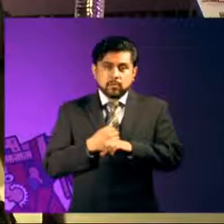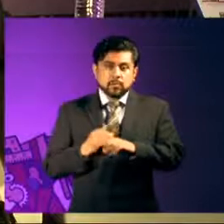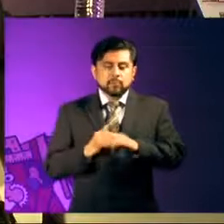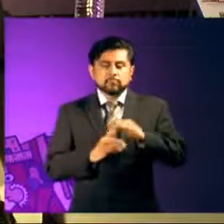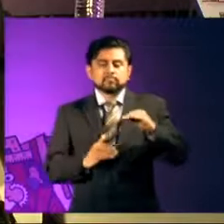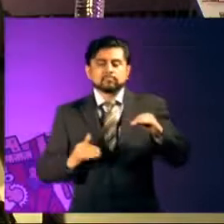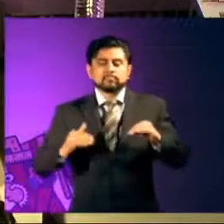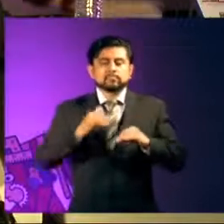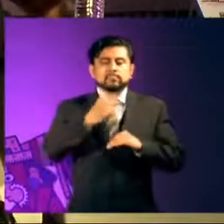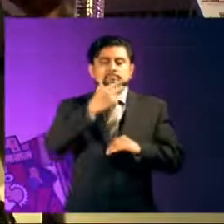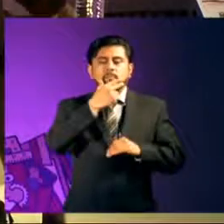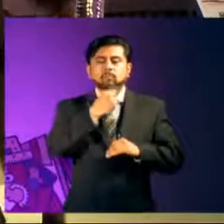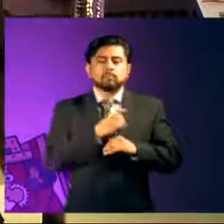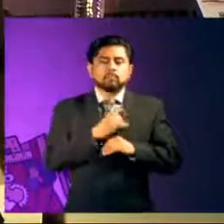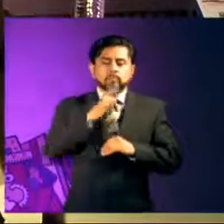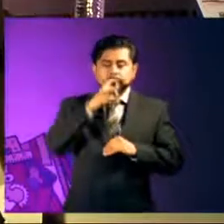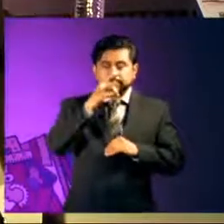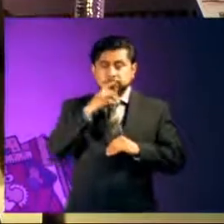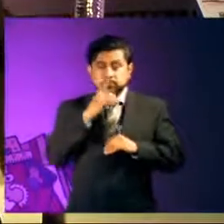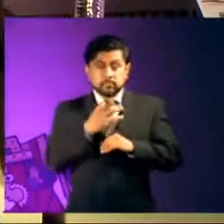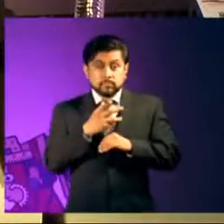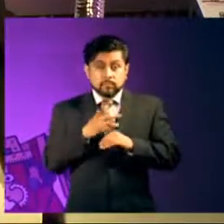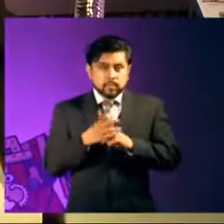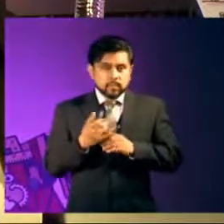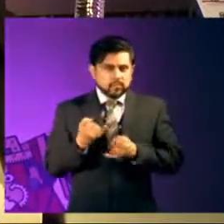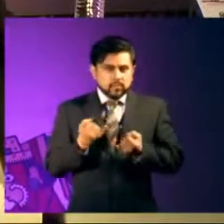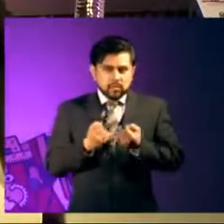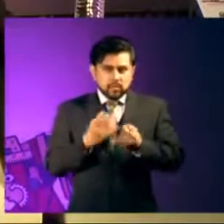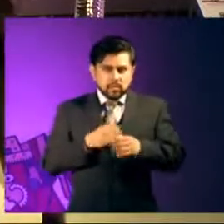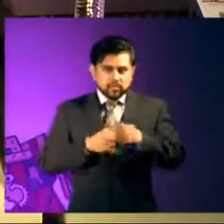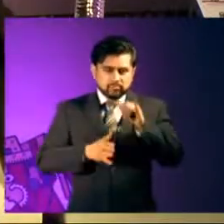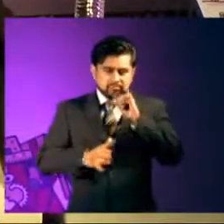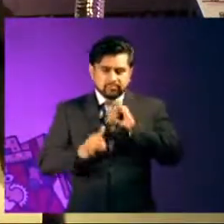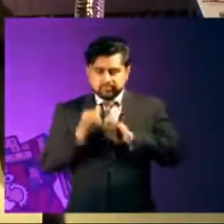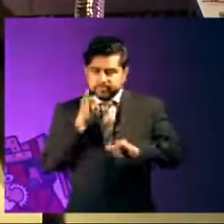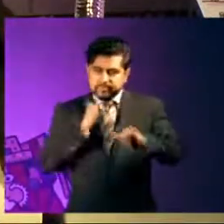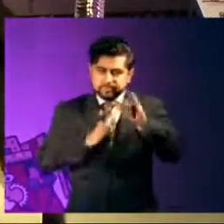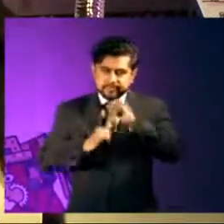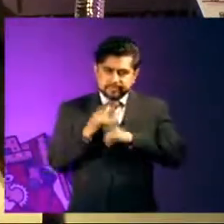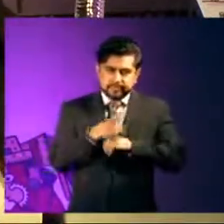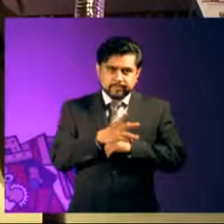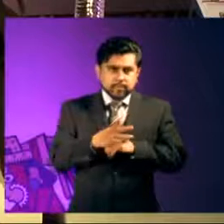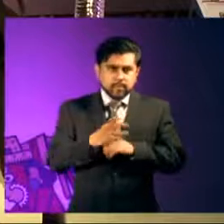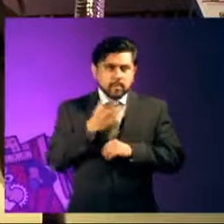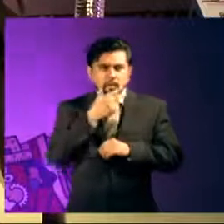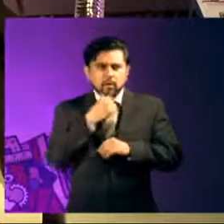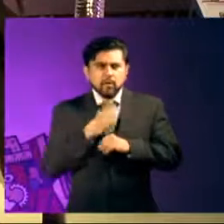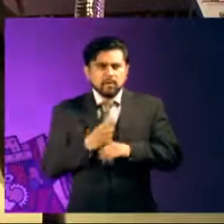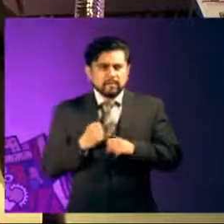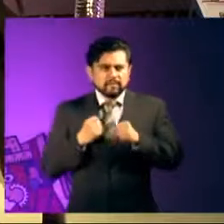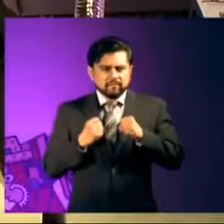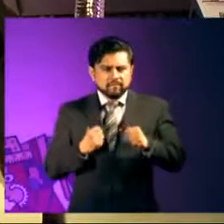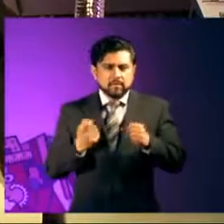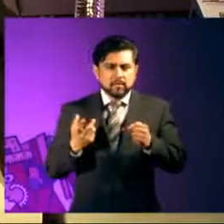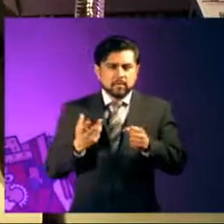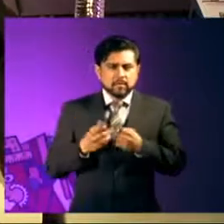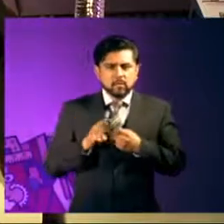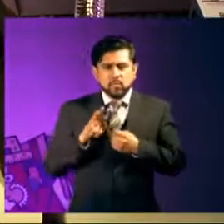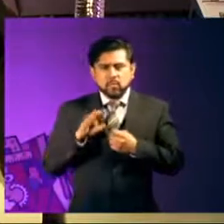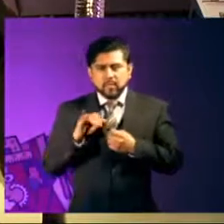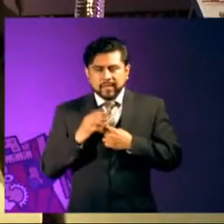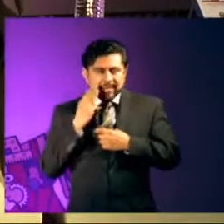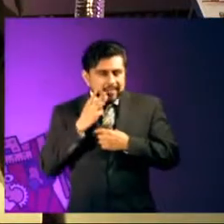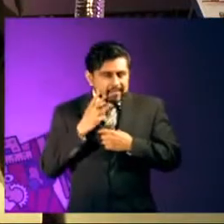narrador y por supuesto muy bebedor de bebidas este fuertes como el bourbon como el